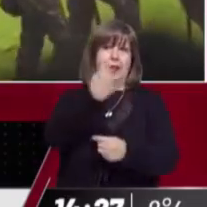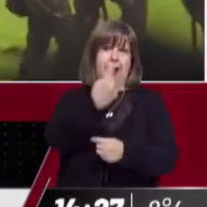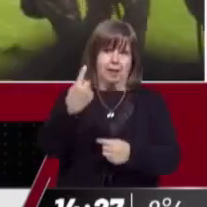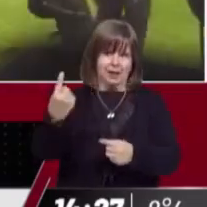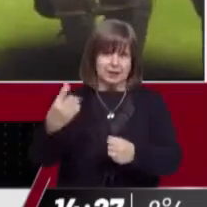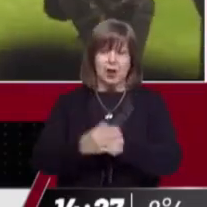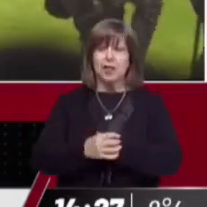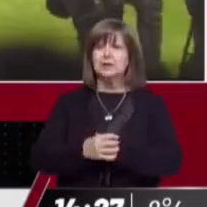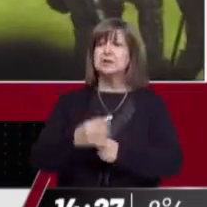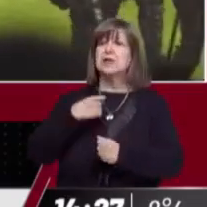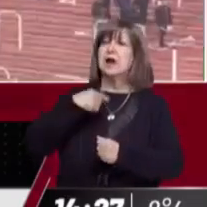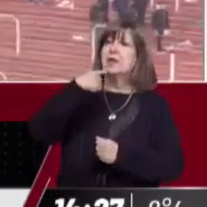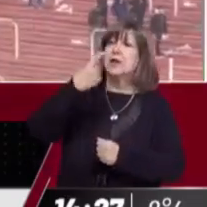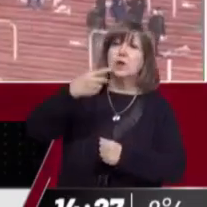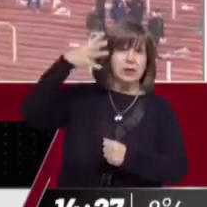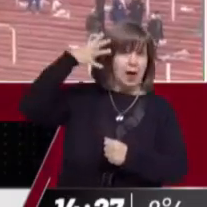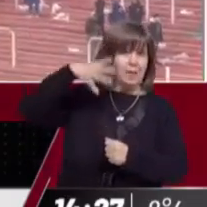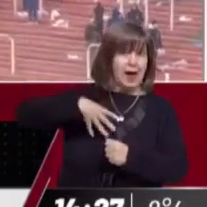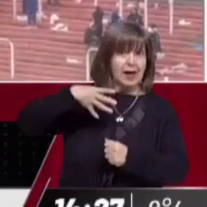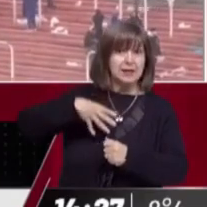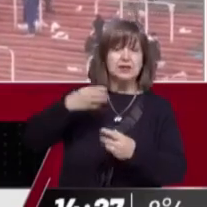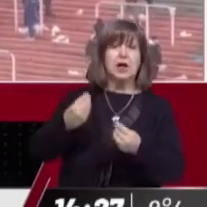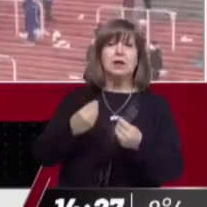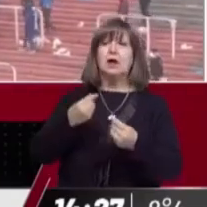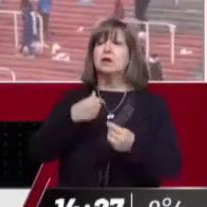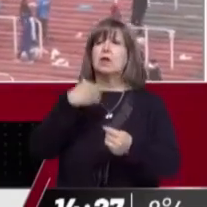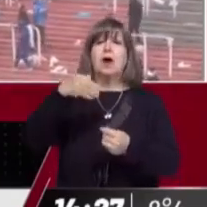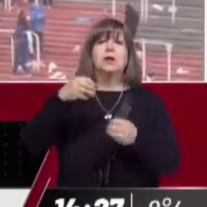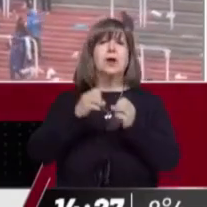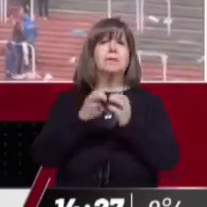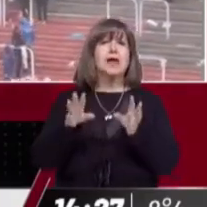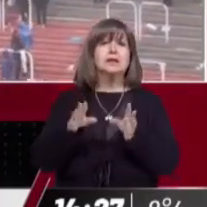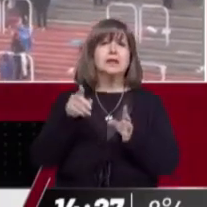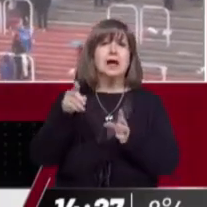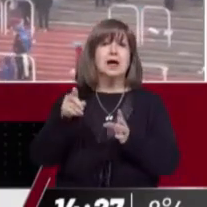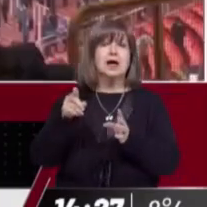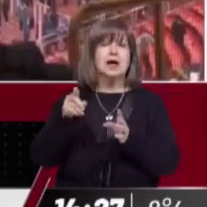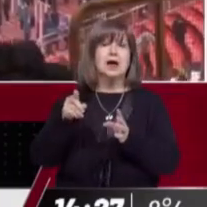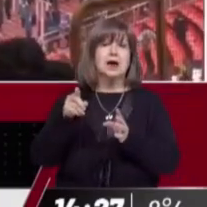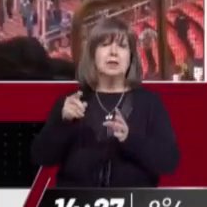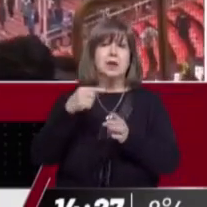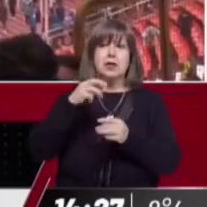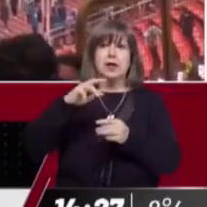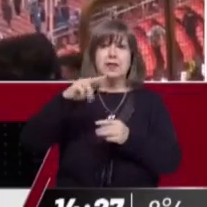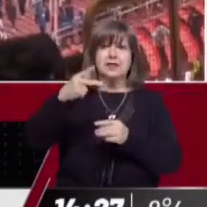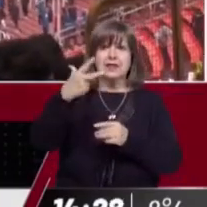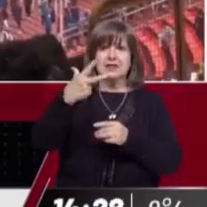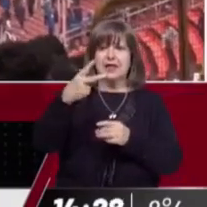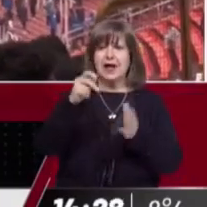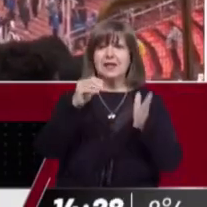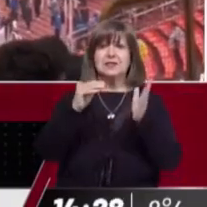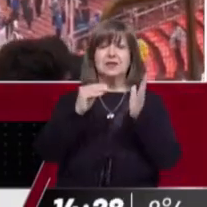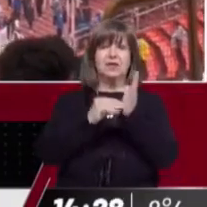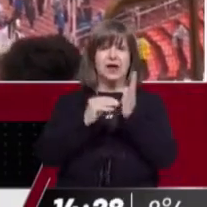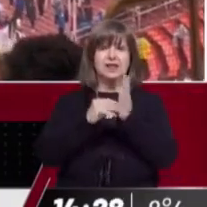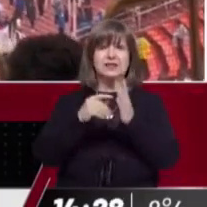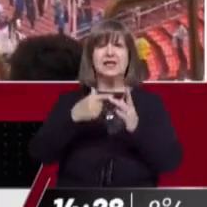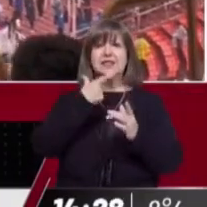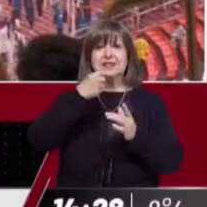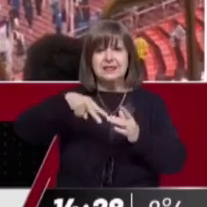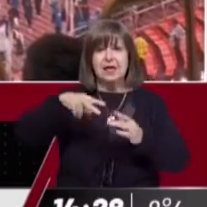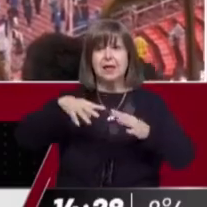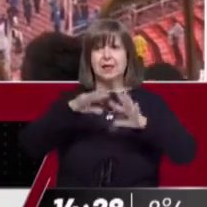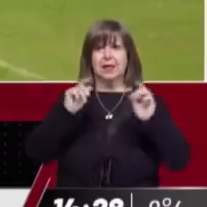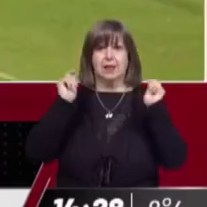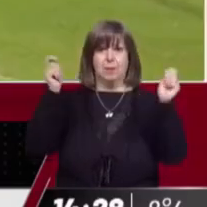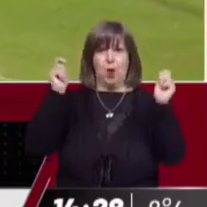gobierno pidió que sea sancionado el club y que juegue sin público las próximas tres fechas. ¿En qué queda eso? Hemos tenido un